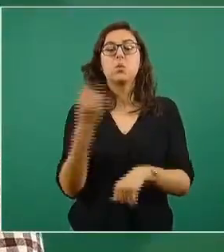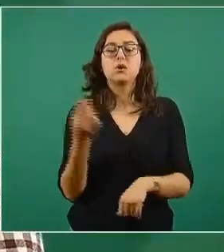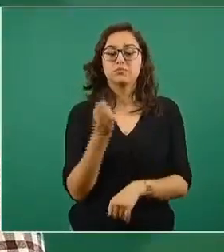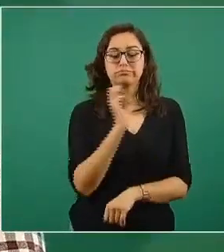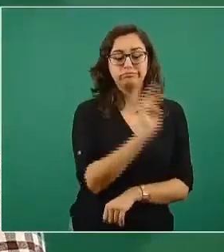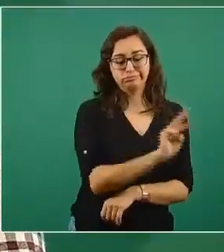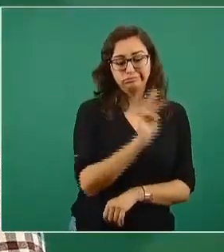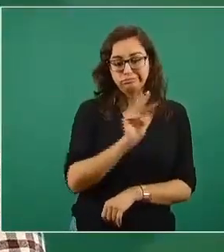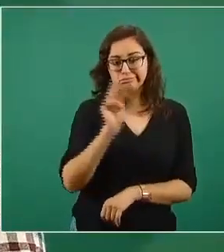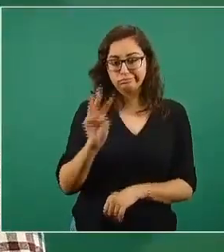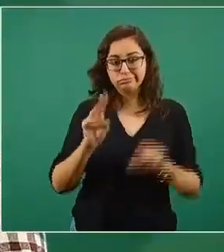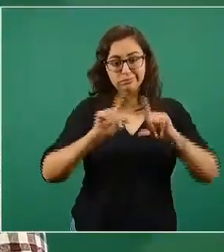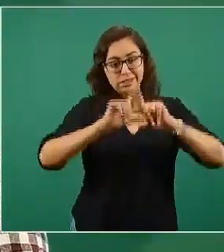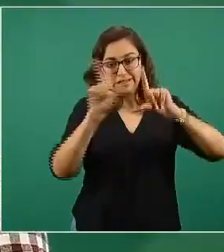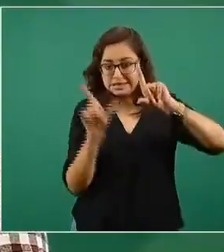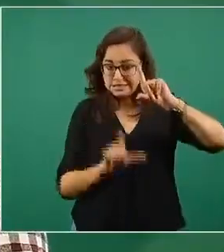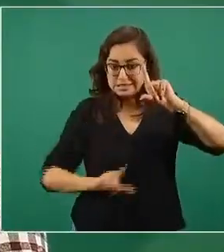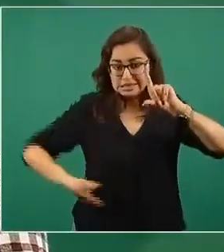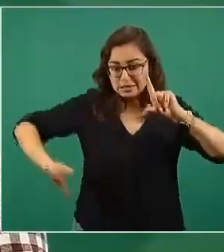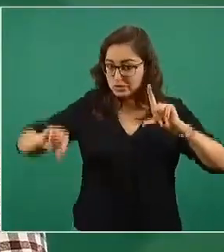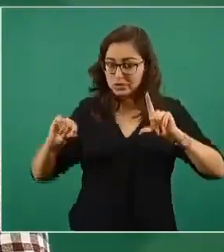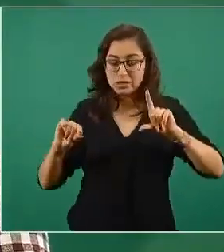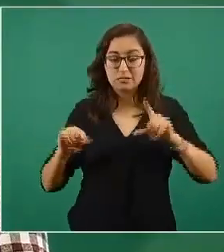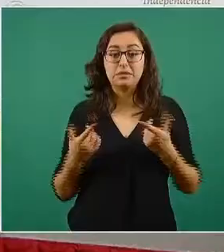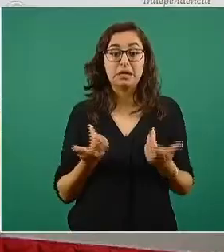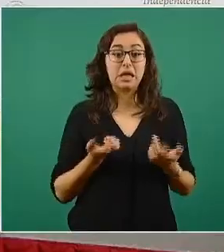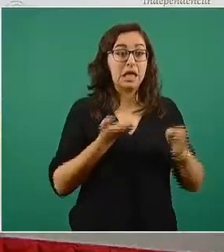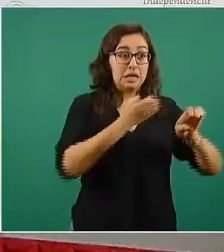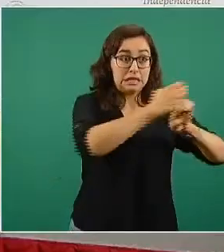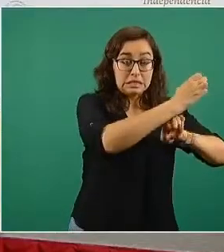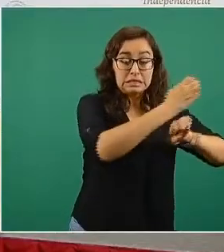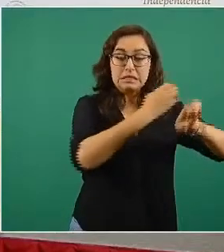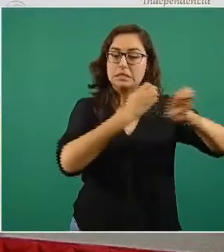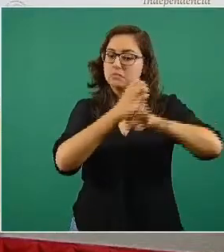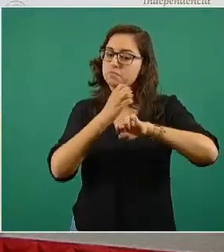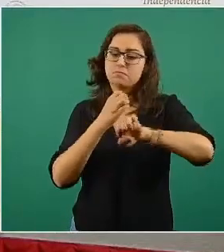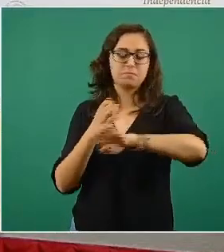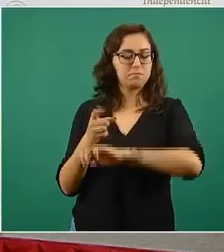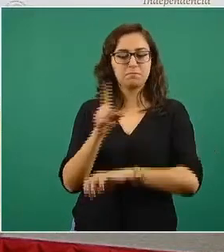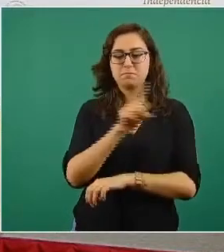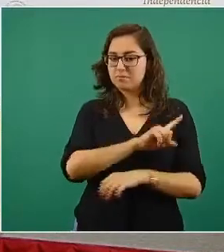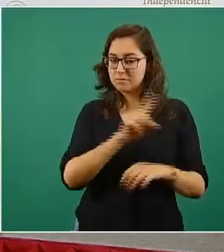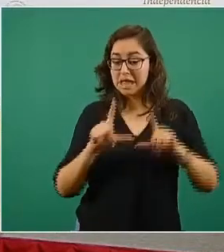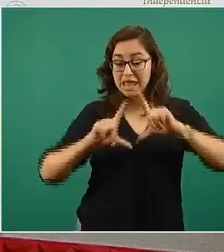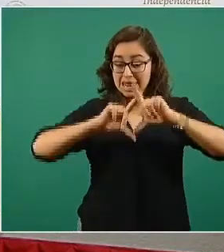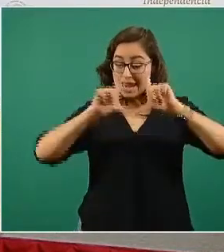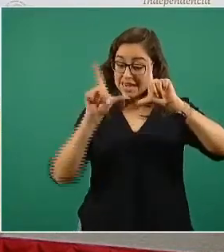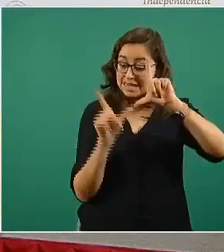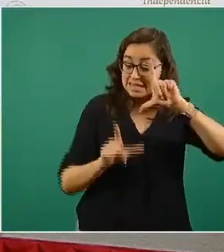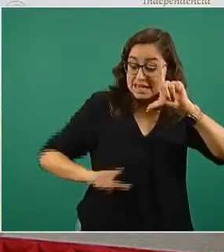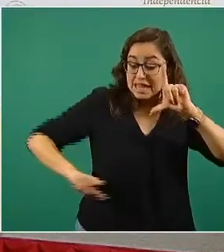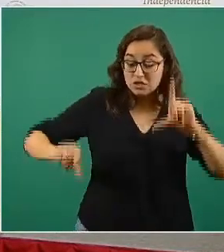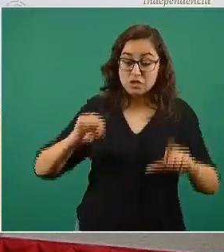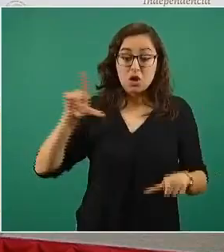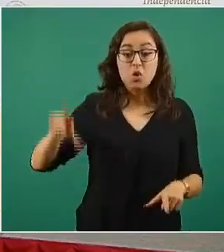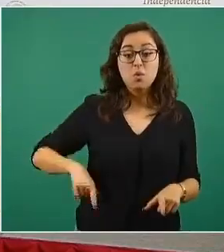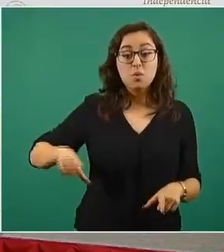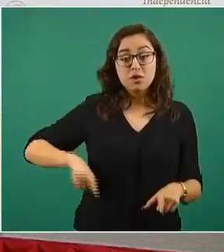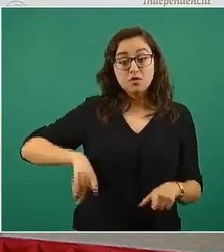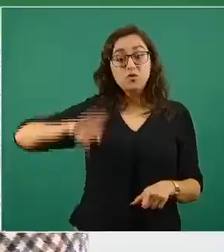es única. No es una plataforma informática de los estados, es una plataforma informática del Gobierno de